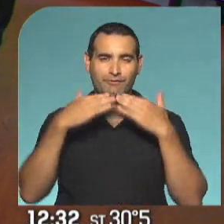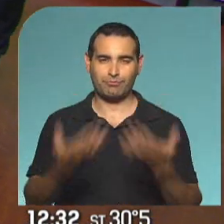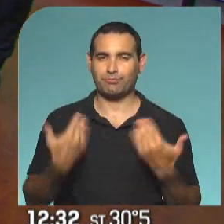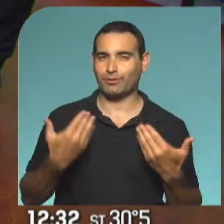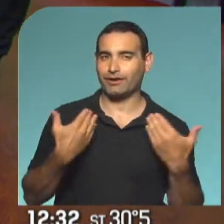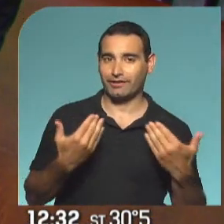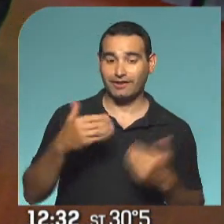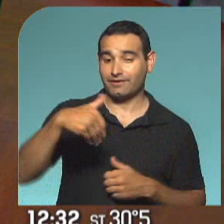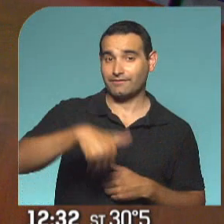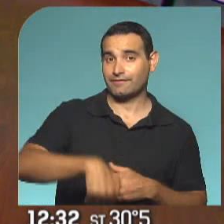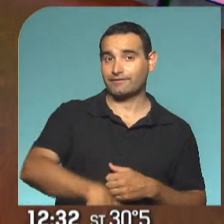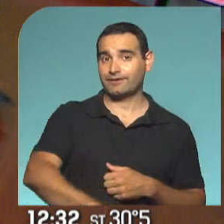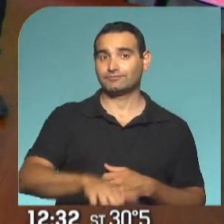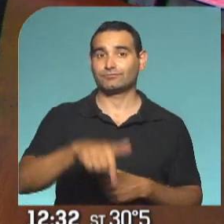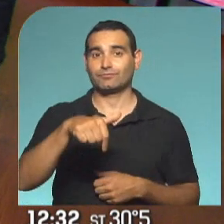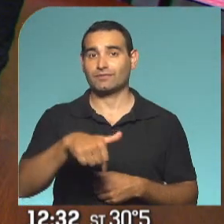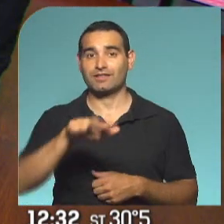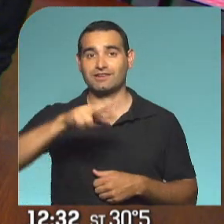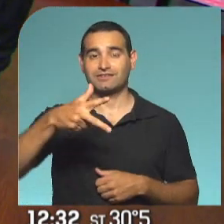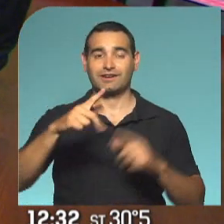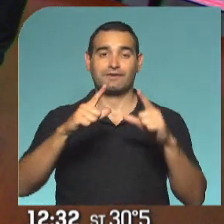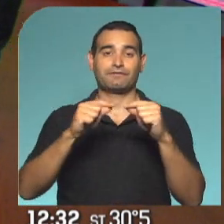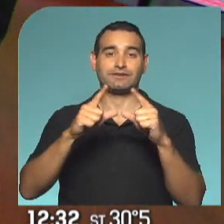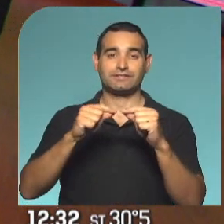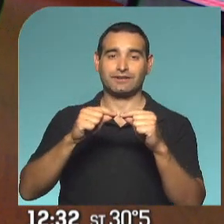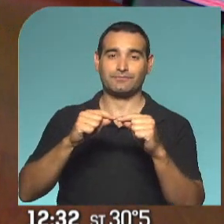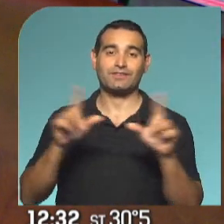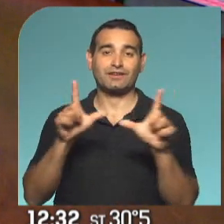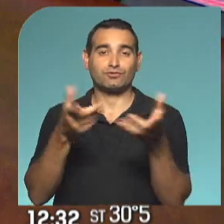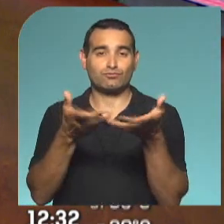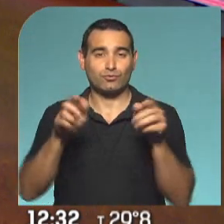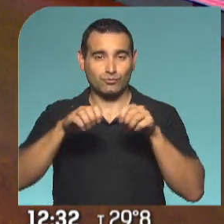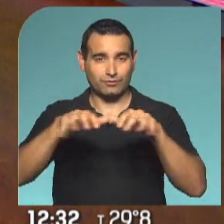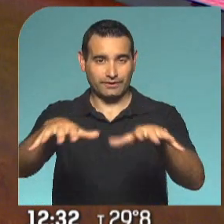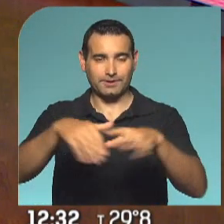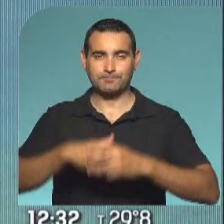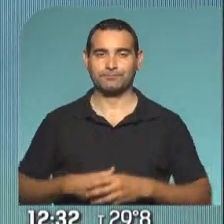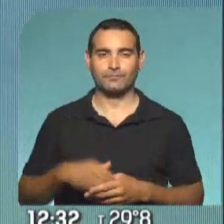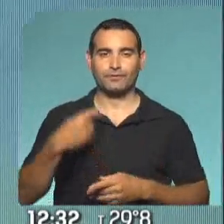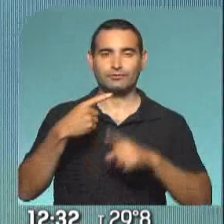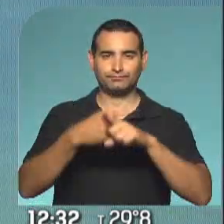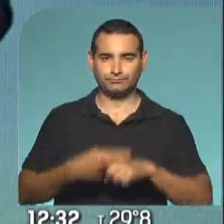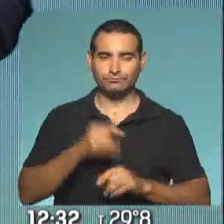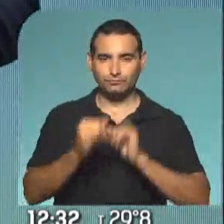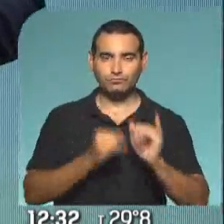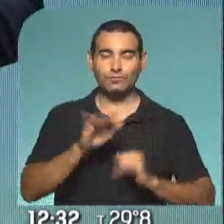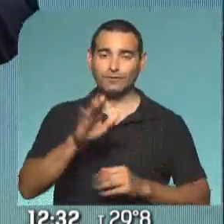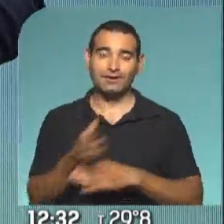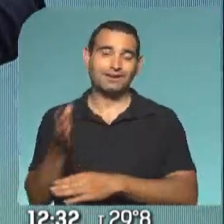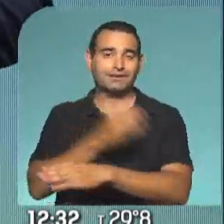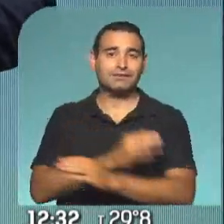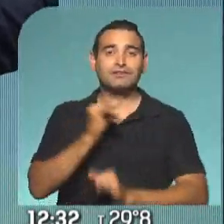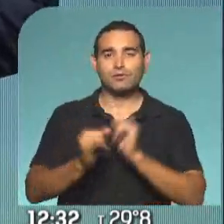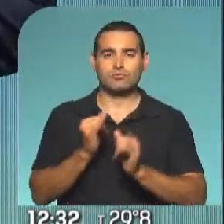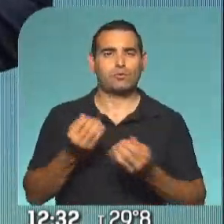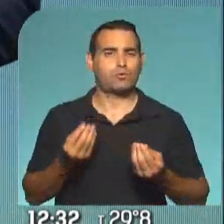a poder vivir a partir de esta tercera fecha por la TV pública. Vamos a repasar la fecha, pero dale, antes te voy a contar cómo